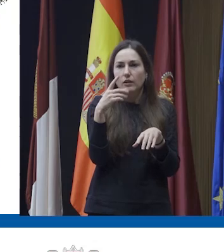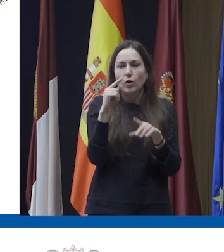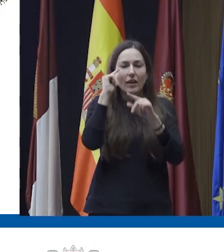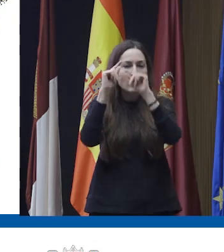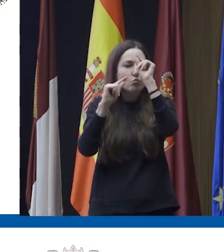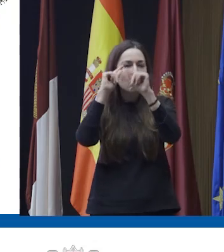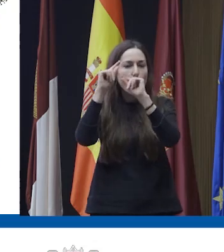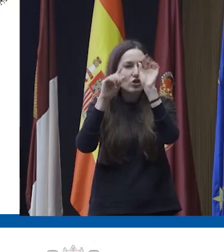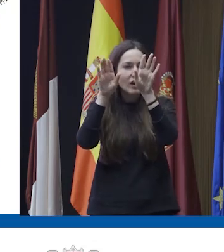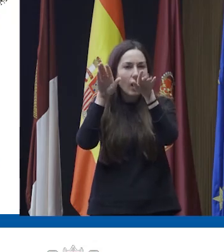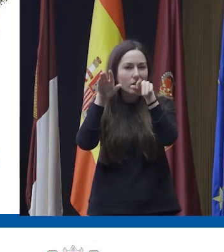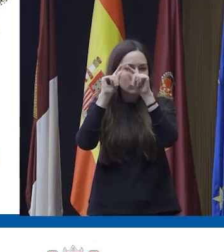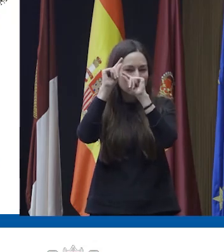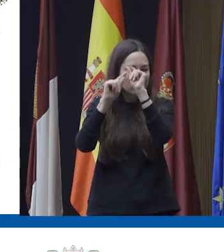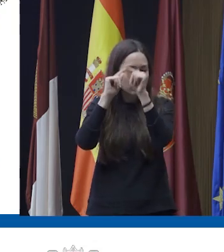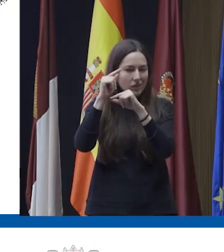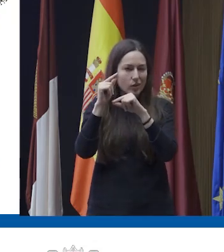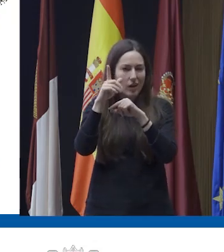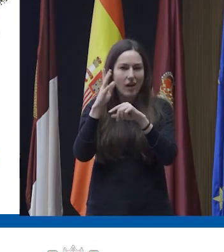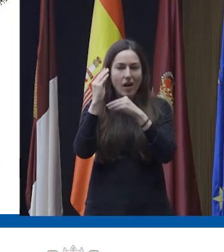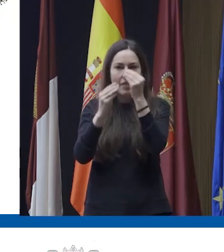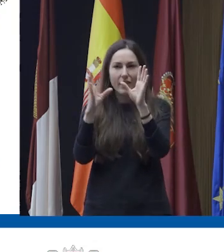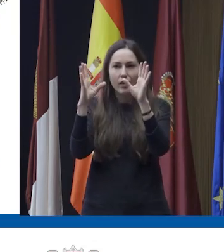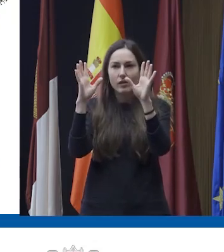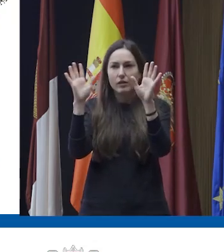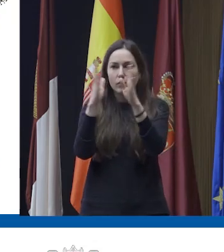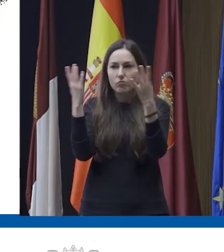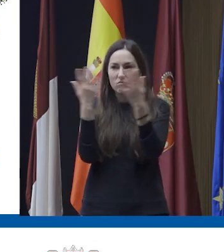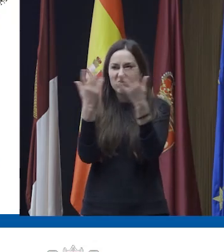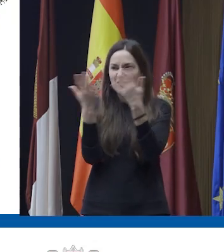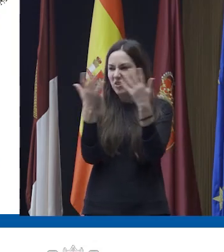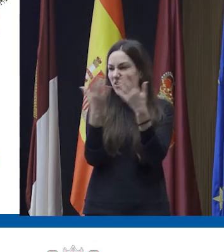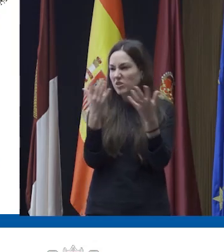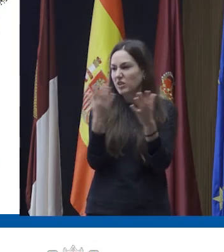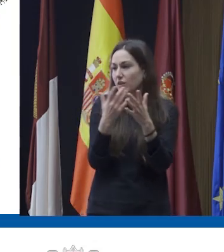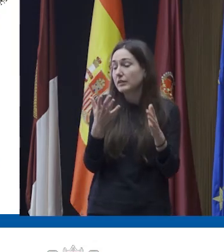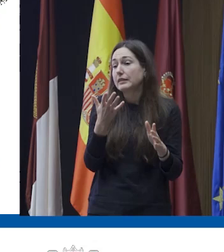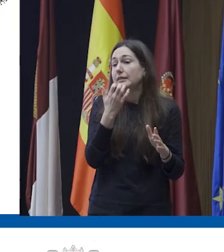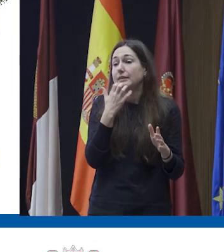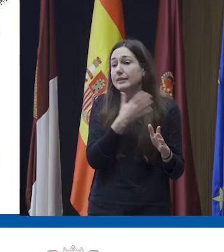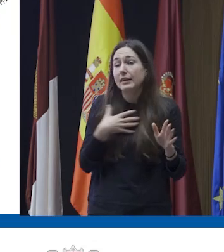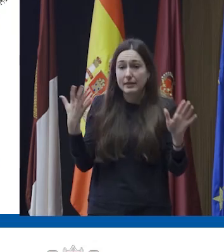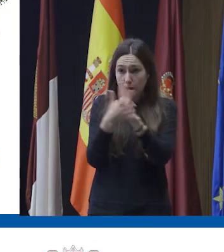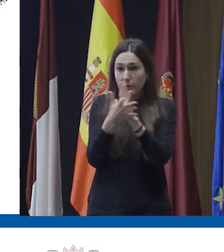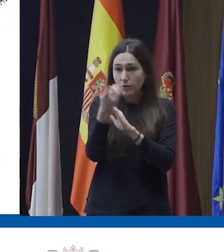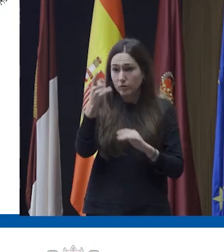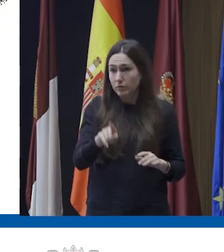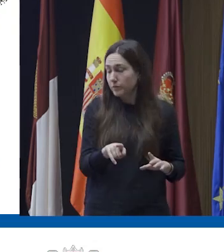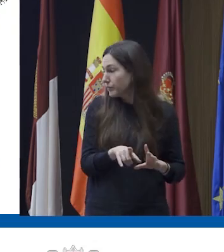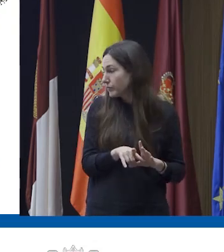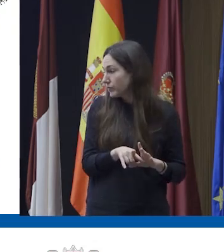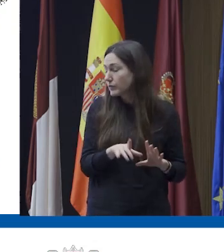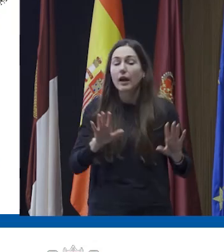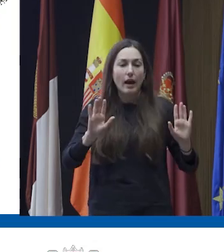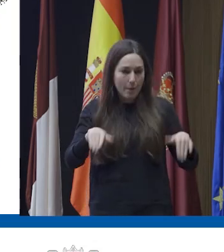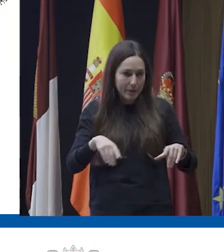mosca que se ve como borrosa alrededor. Si lo explico también. ¿Eso es cierto? A ver, en principio sí puede haber cambios